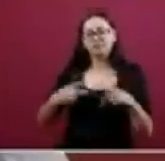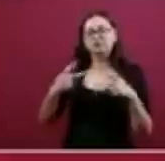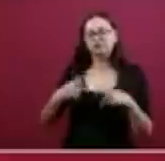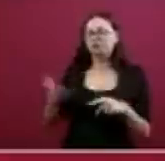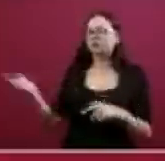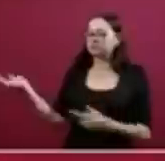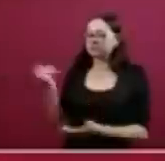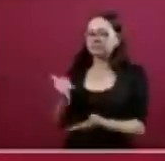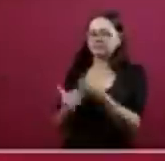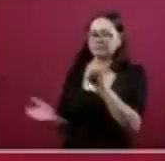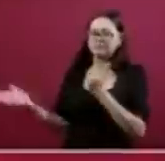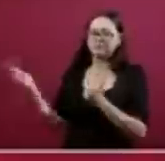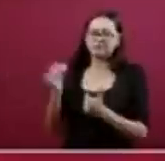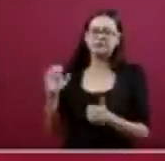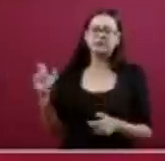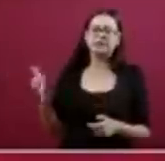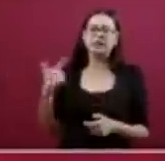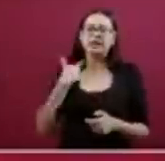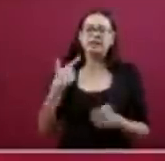hacen falta